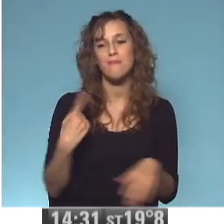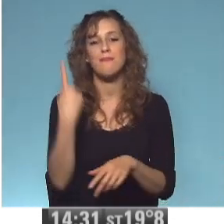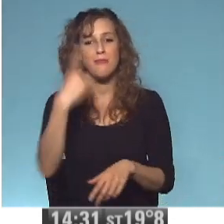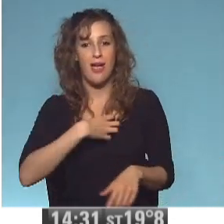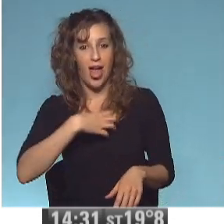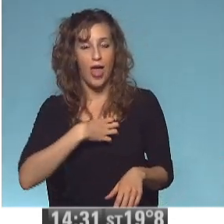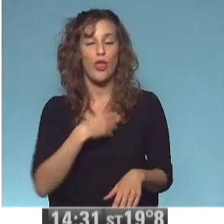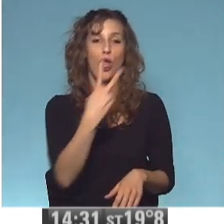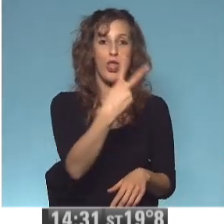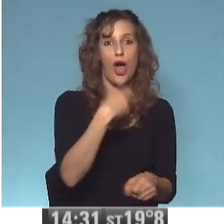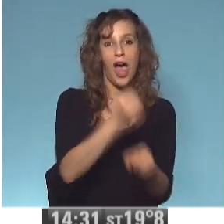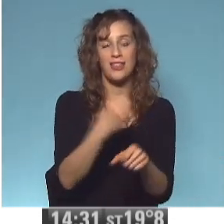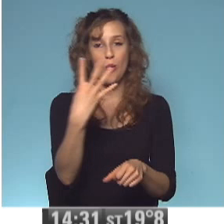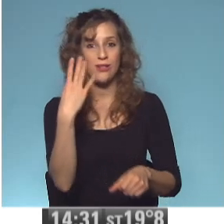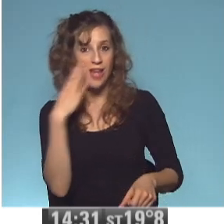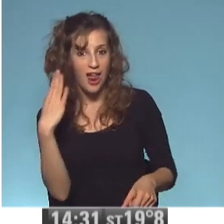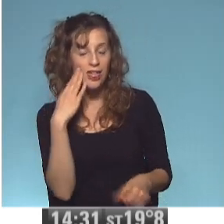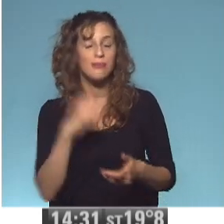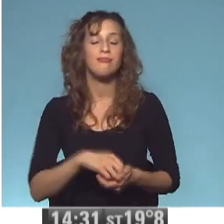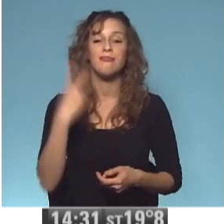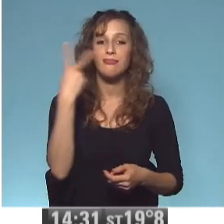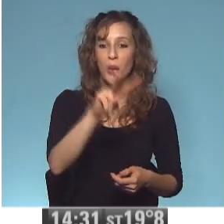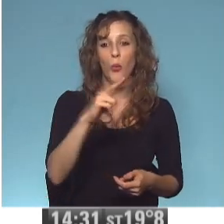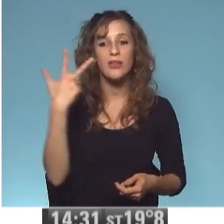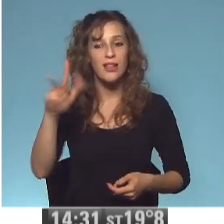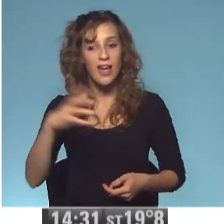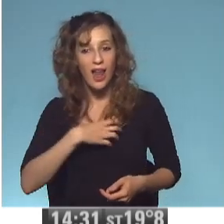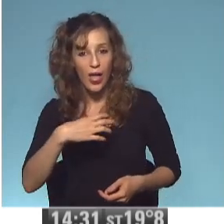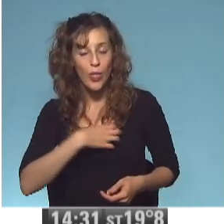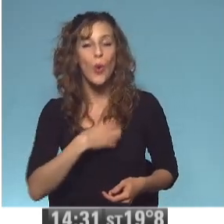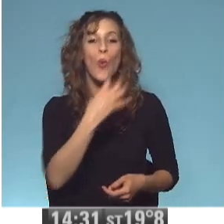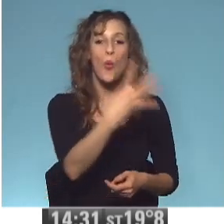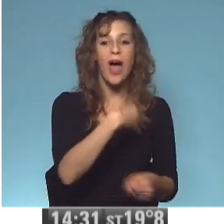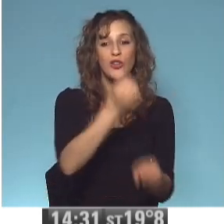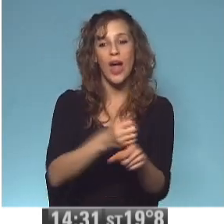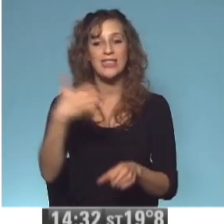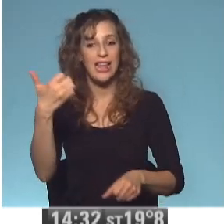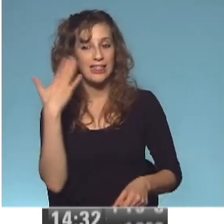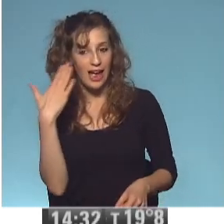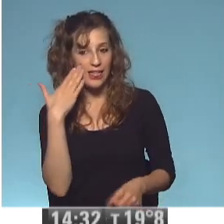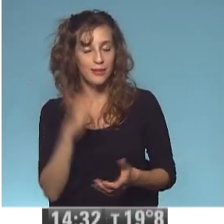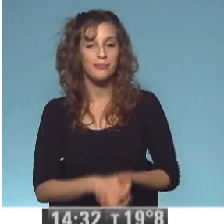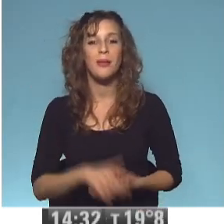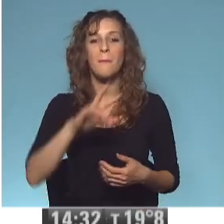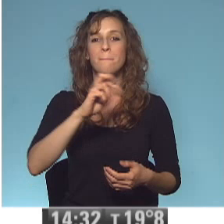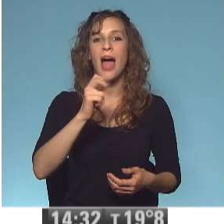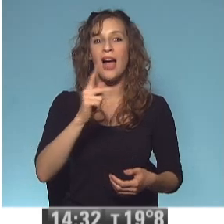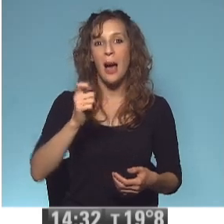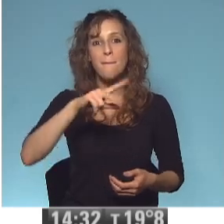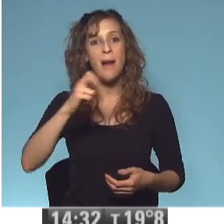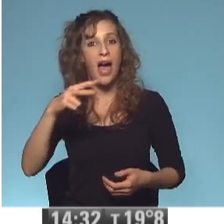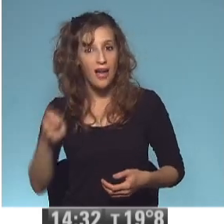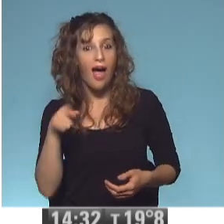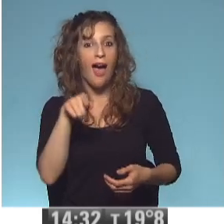14 a 16 y para los alumnos de segundo y tercer grado de 16 a 18. En Paca Paca vas a encontrar el contenido